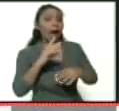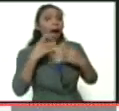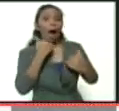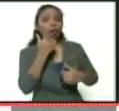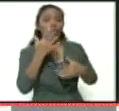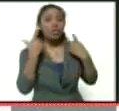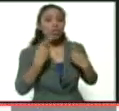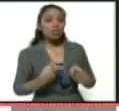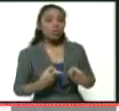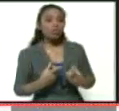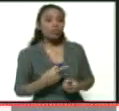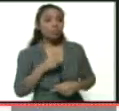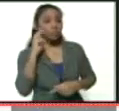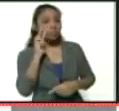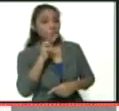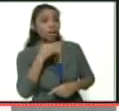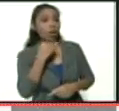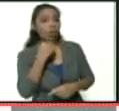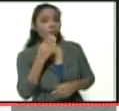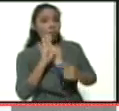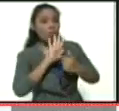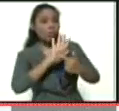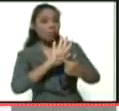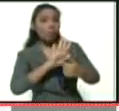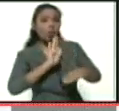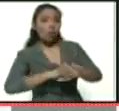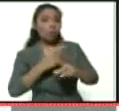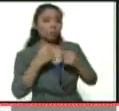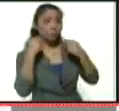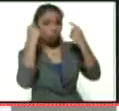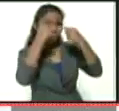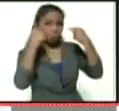decisión, usted de alguna manera lo ha reflejado porque se le brota